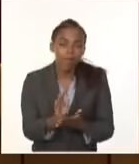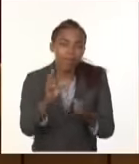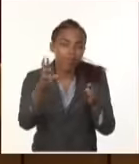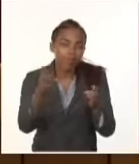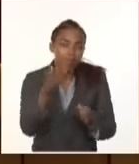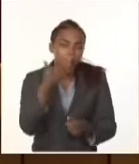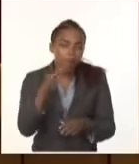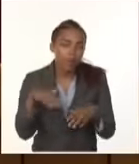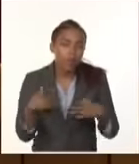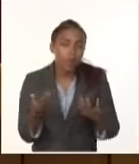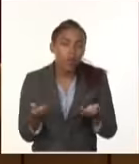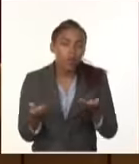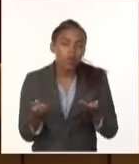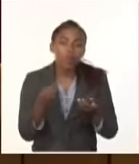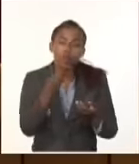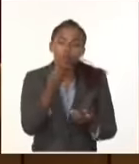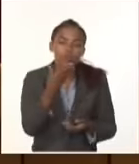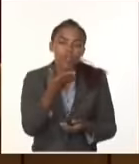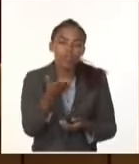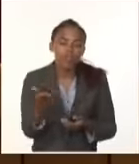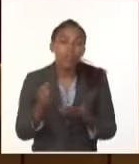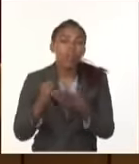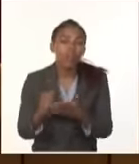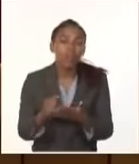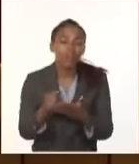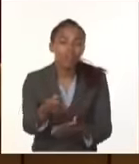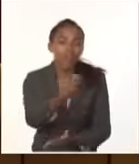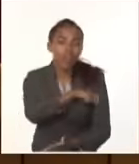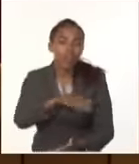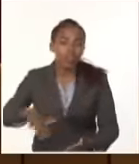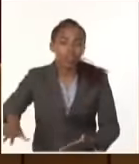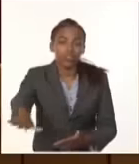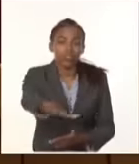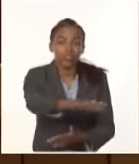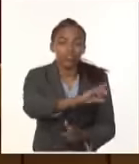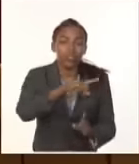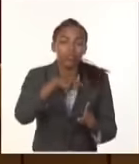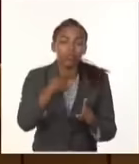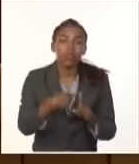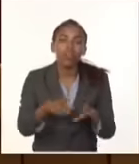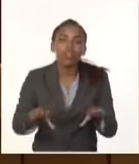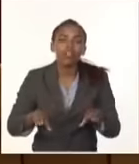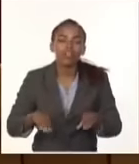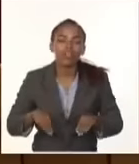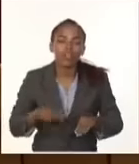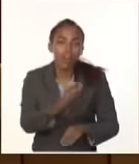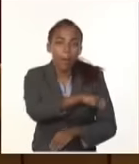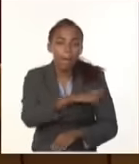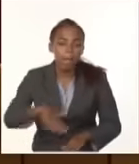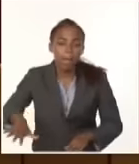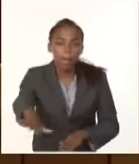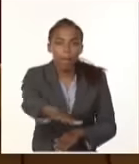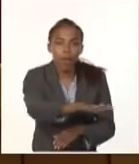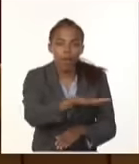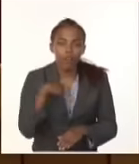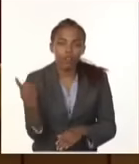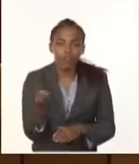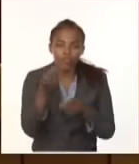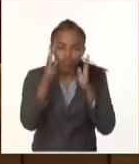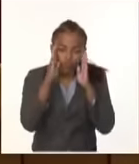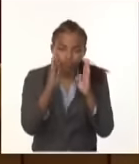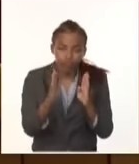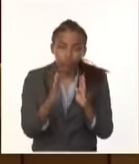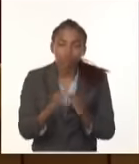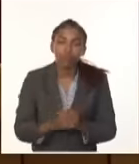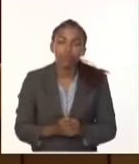práctica de ser más útiles a la sociedad y el reconocimiento del pueblo al que servimos. La intensa